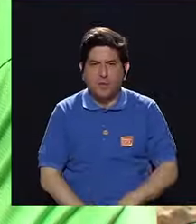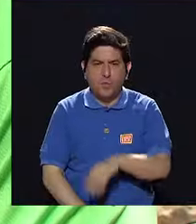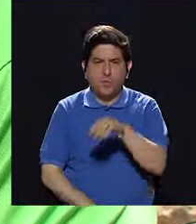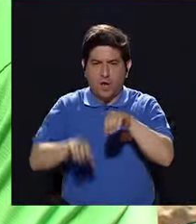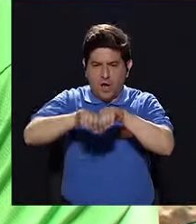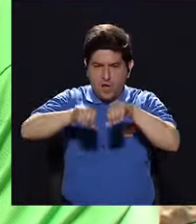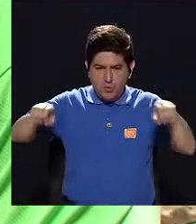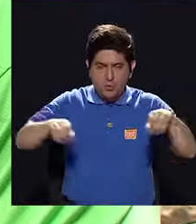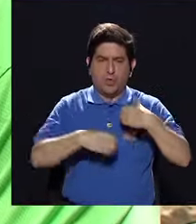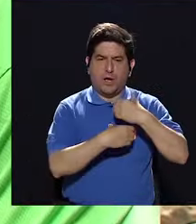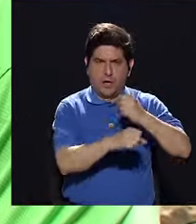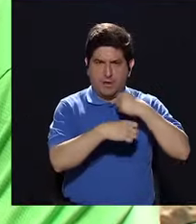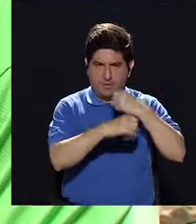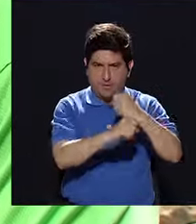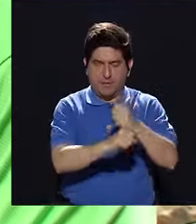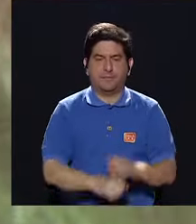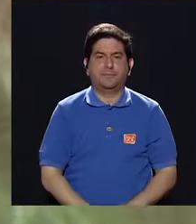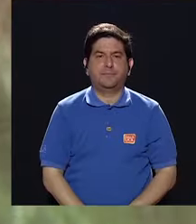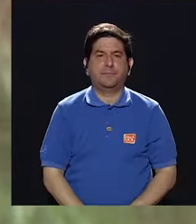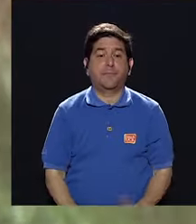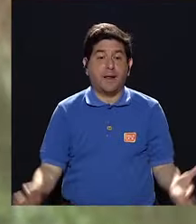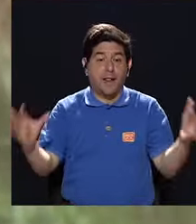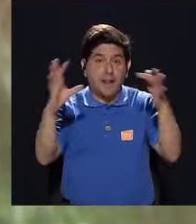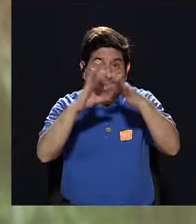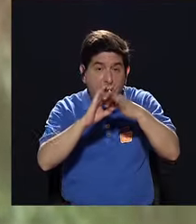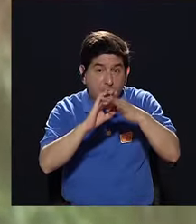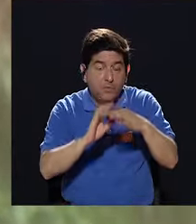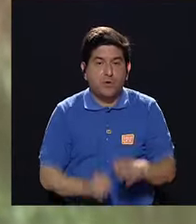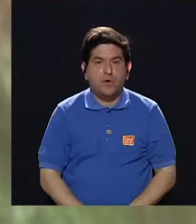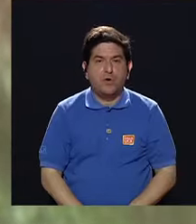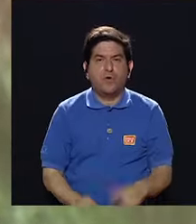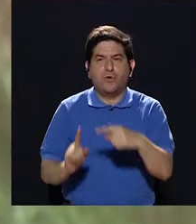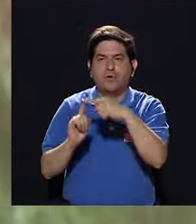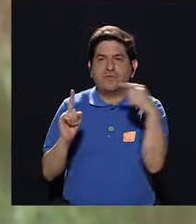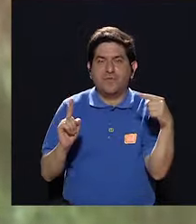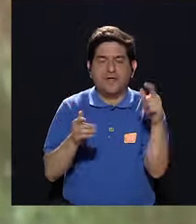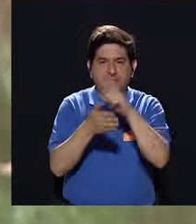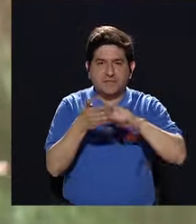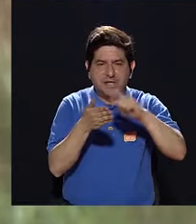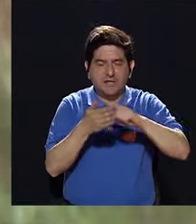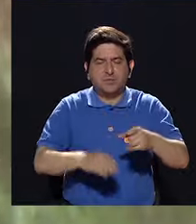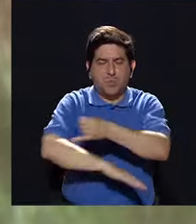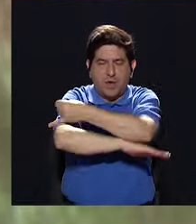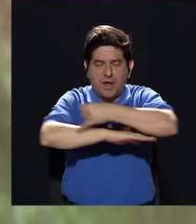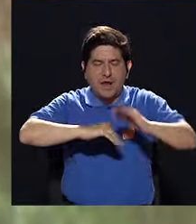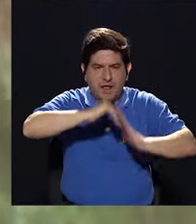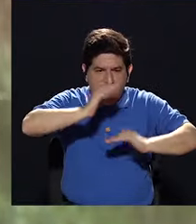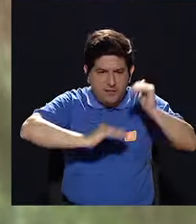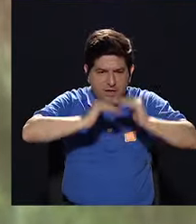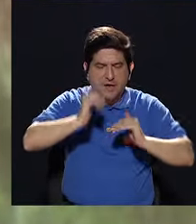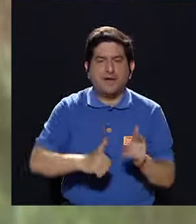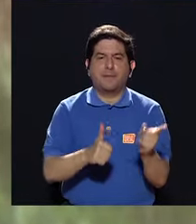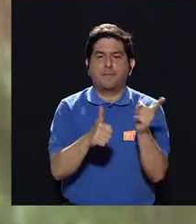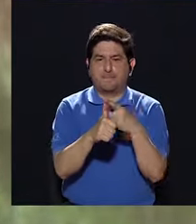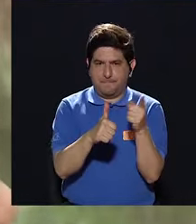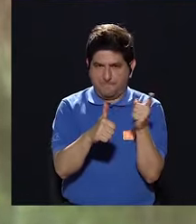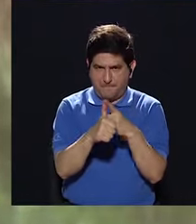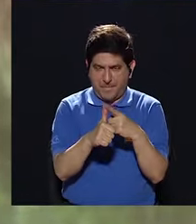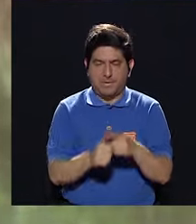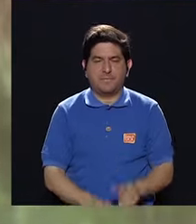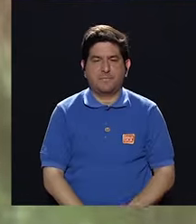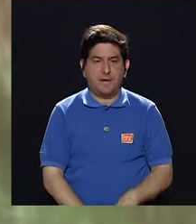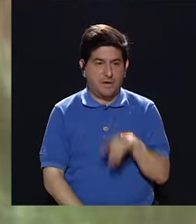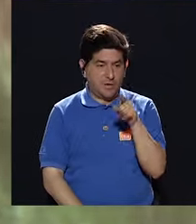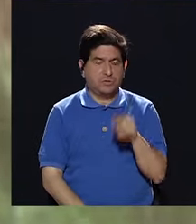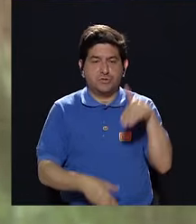del acueducto municipal. El vínculo viene básicamente de la Escuela de Ingeniería Civil, que fue la primera